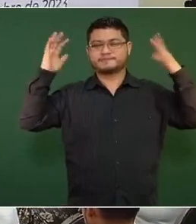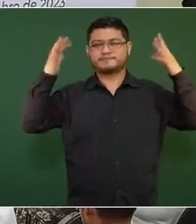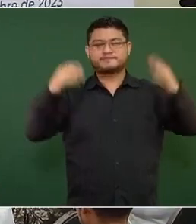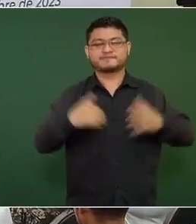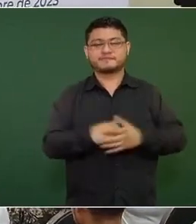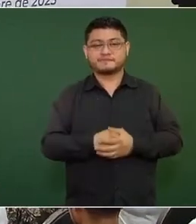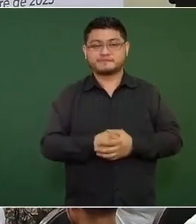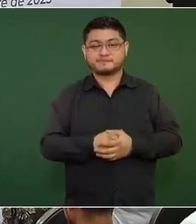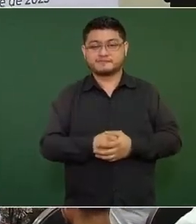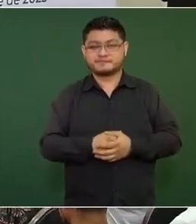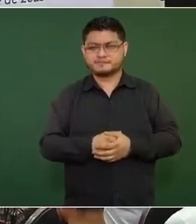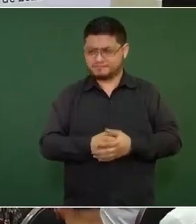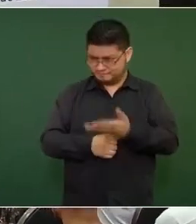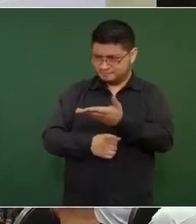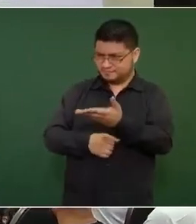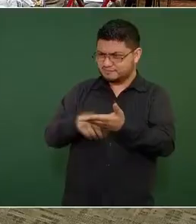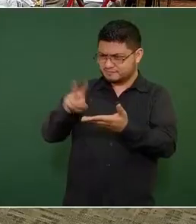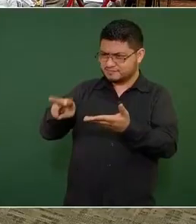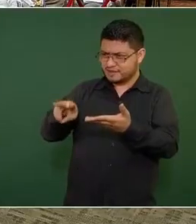Así es, ¿no, Rocío?